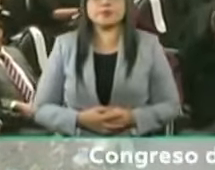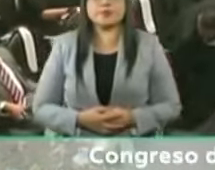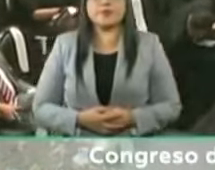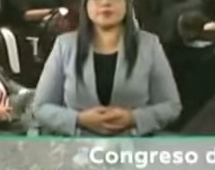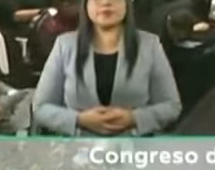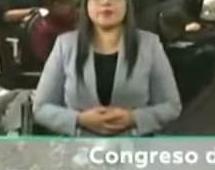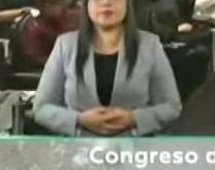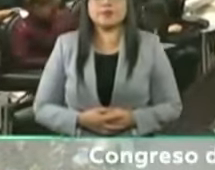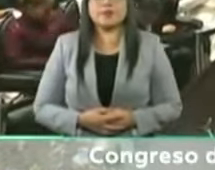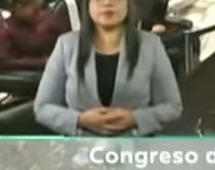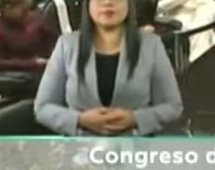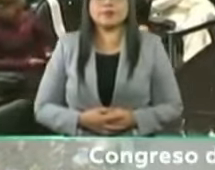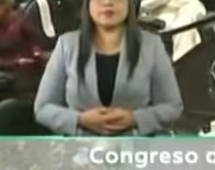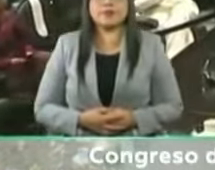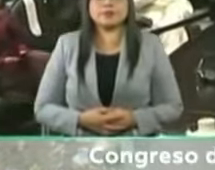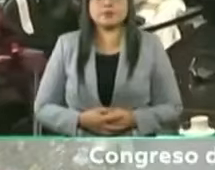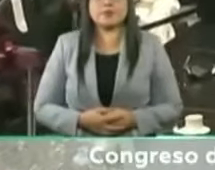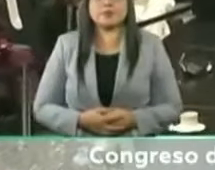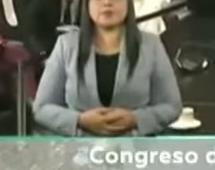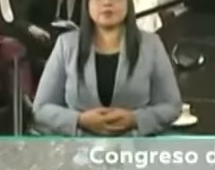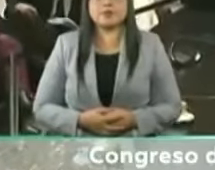en medio de estos